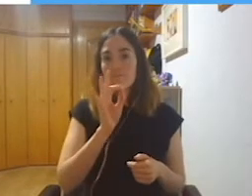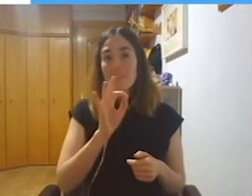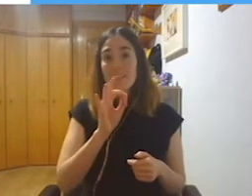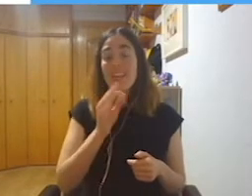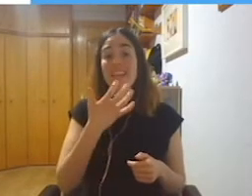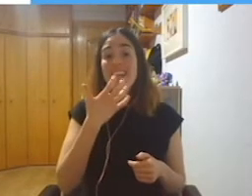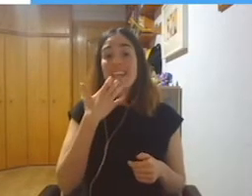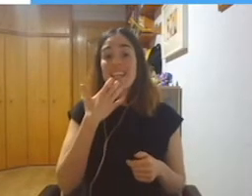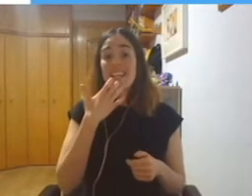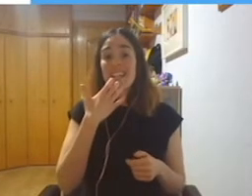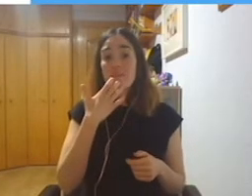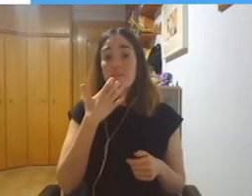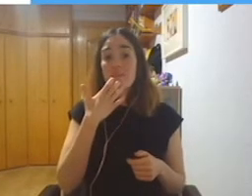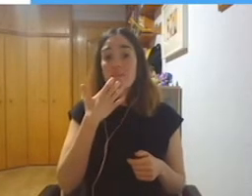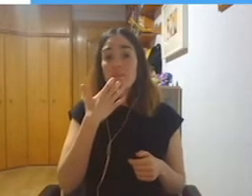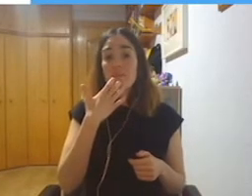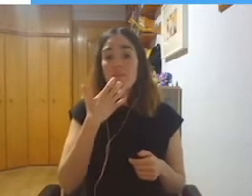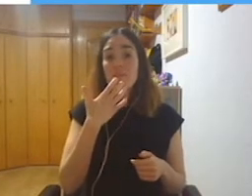ese ejemplo